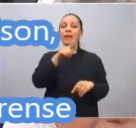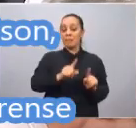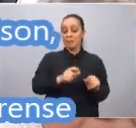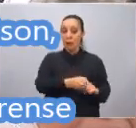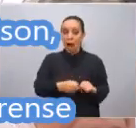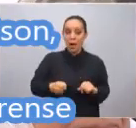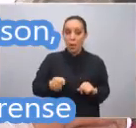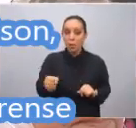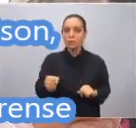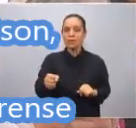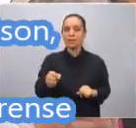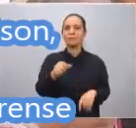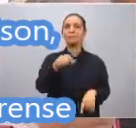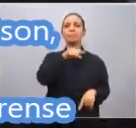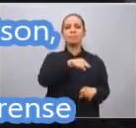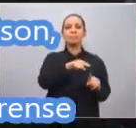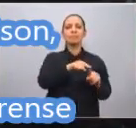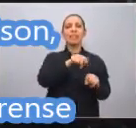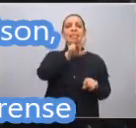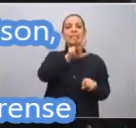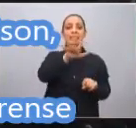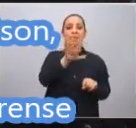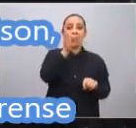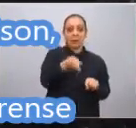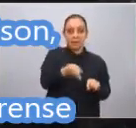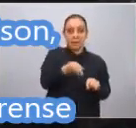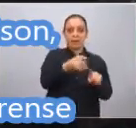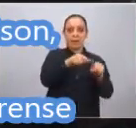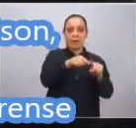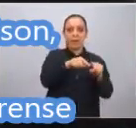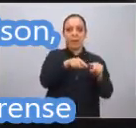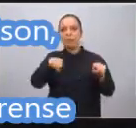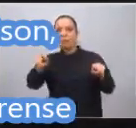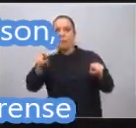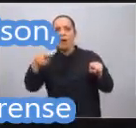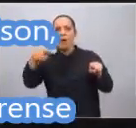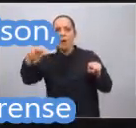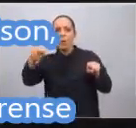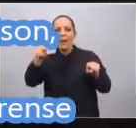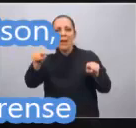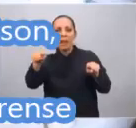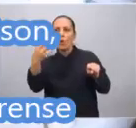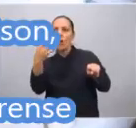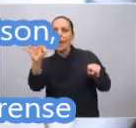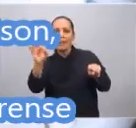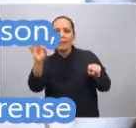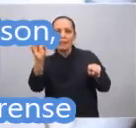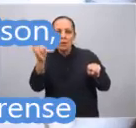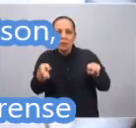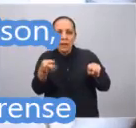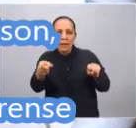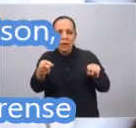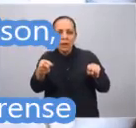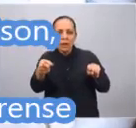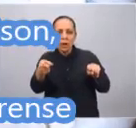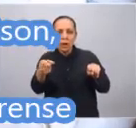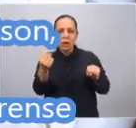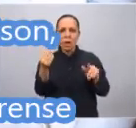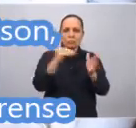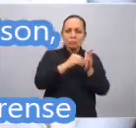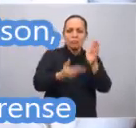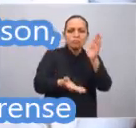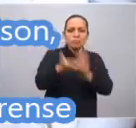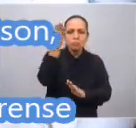ajuste a los jubilados, le ajustó ese 40%, los tarifazos